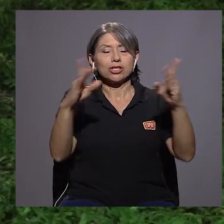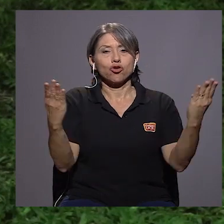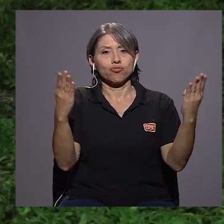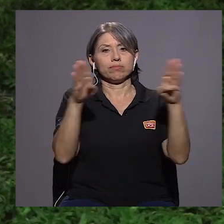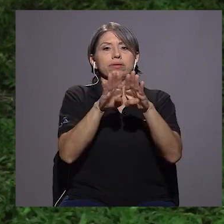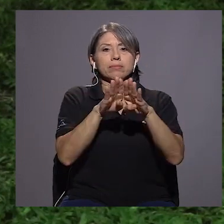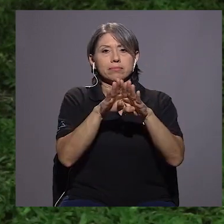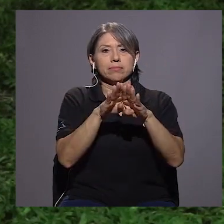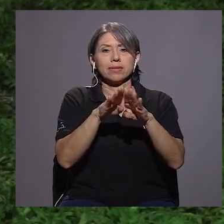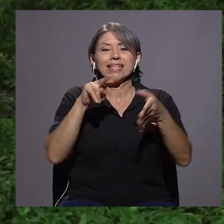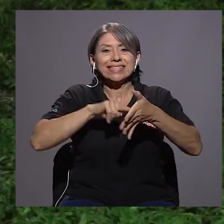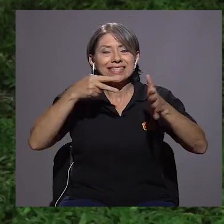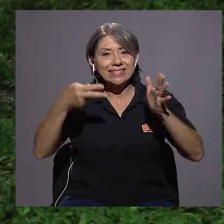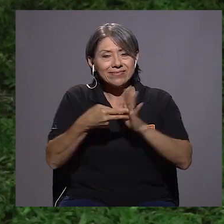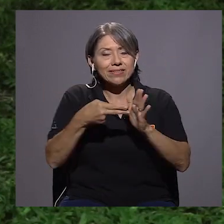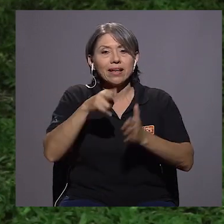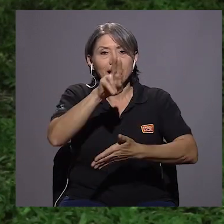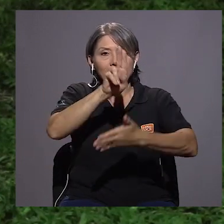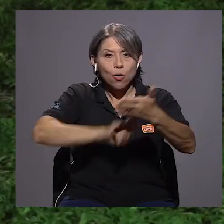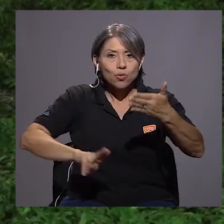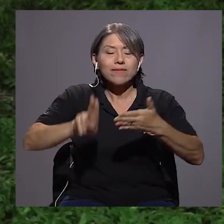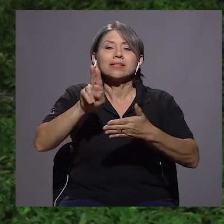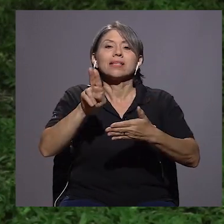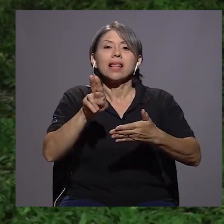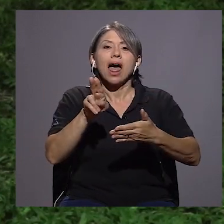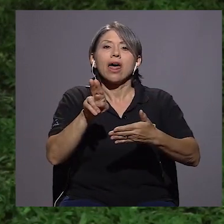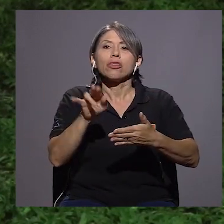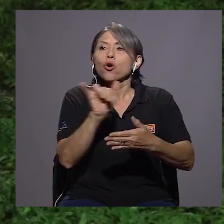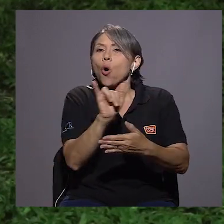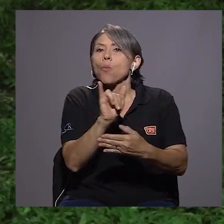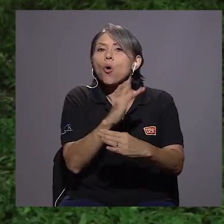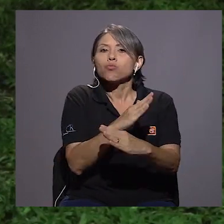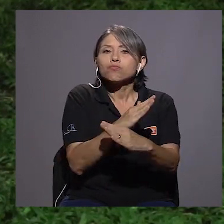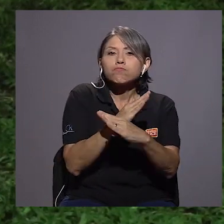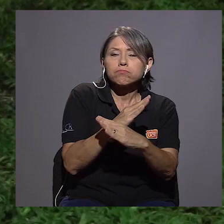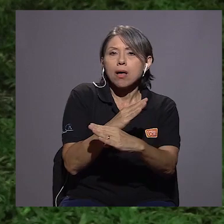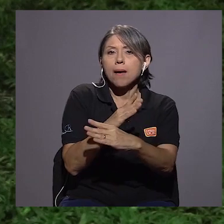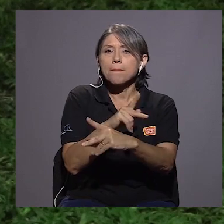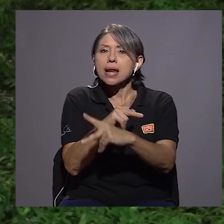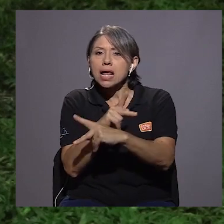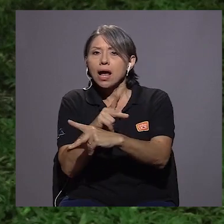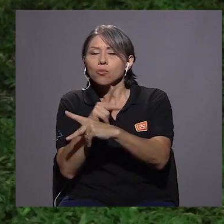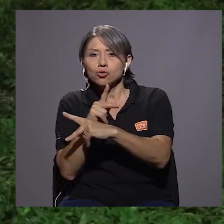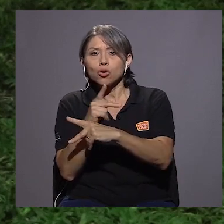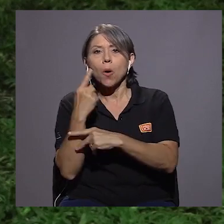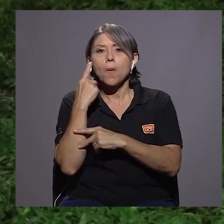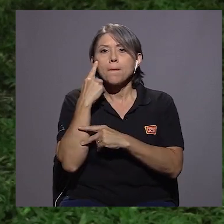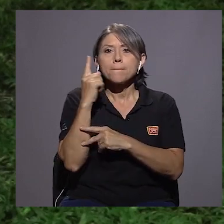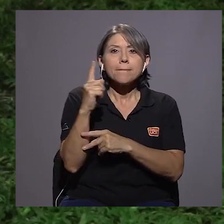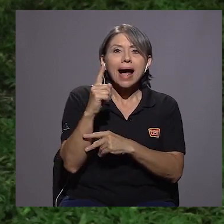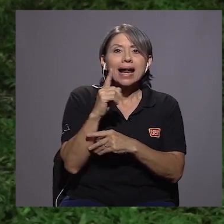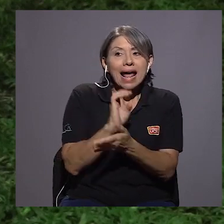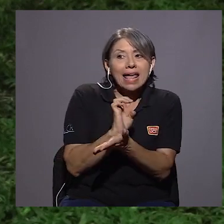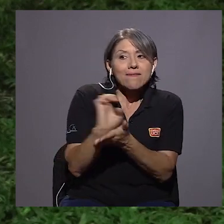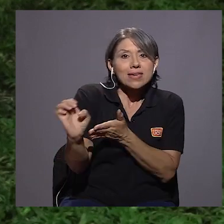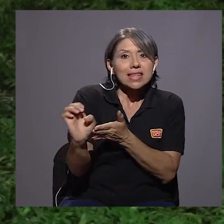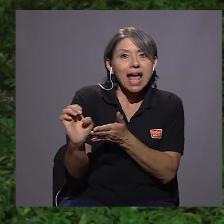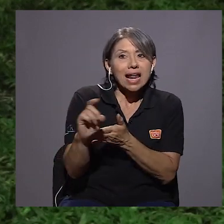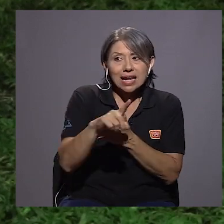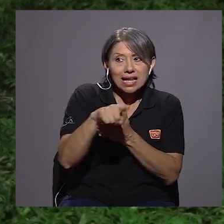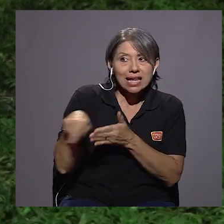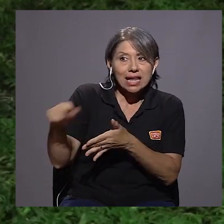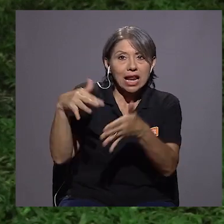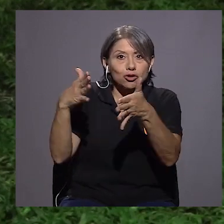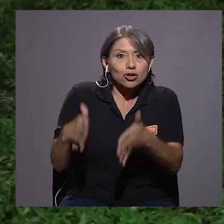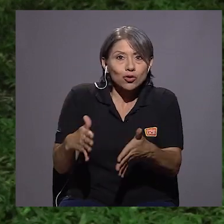de Educación, y esto implica que la universidad, como una medida de precaución para bloquear inclusive que más